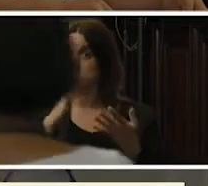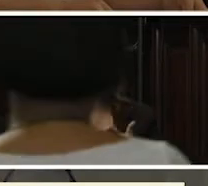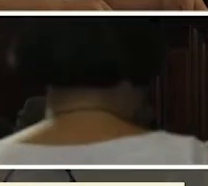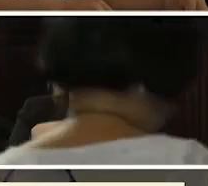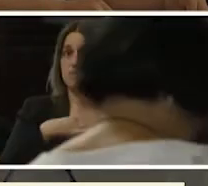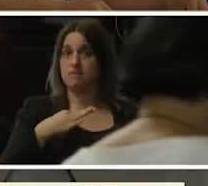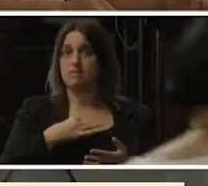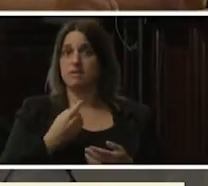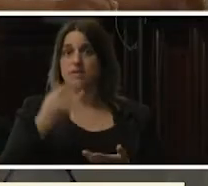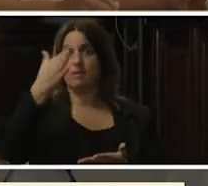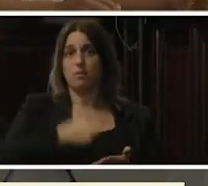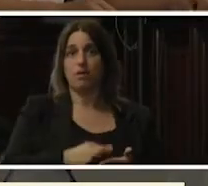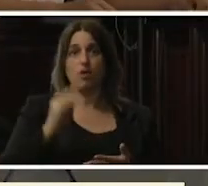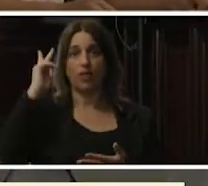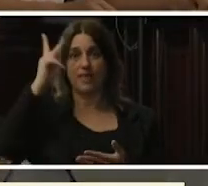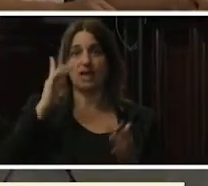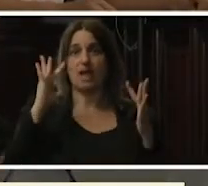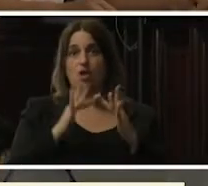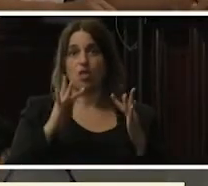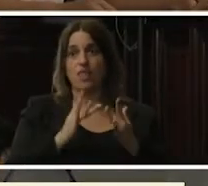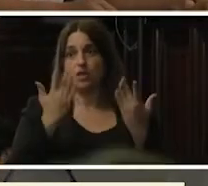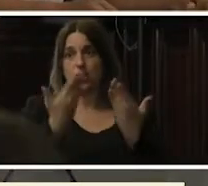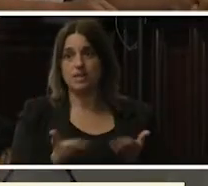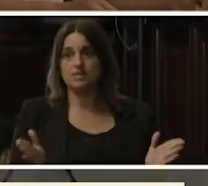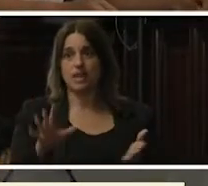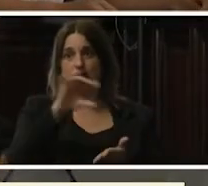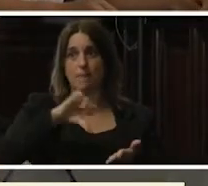en aislamiento voluntario en contacto inicial en los países,